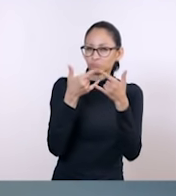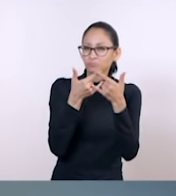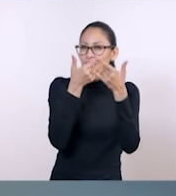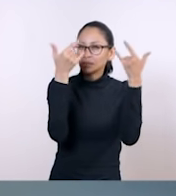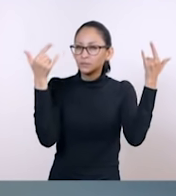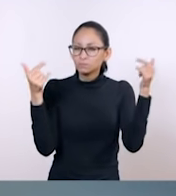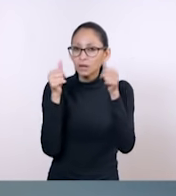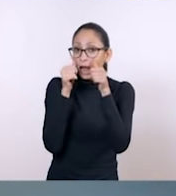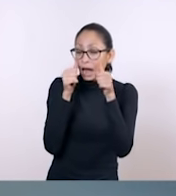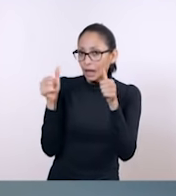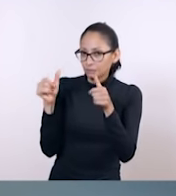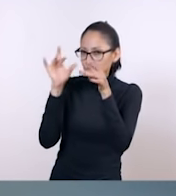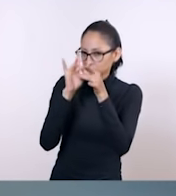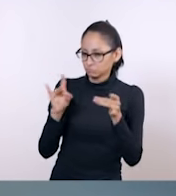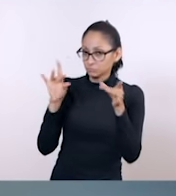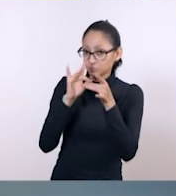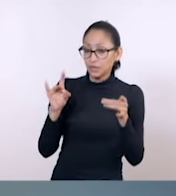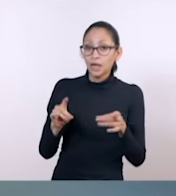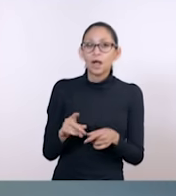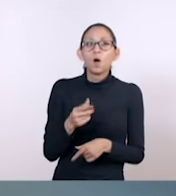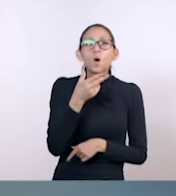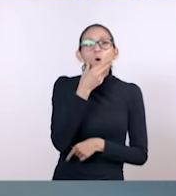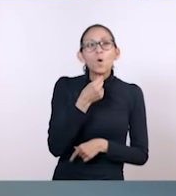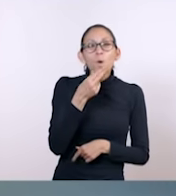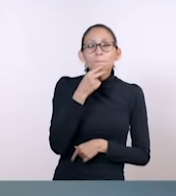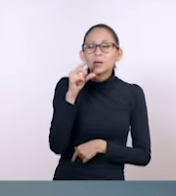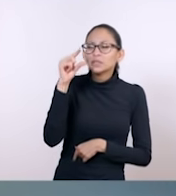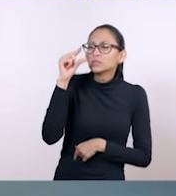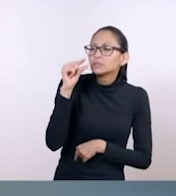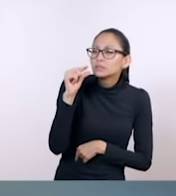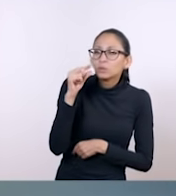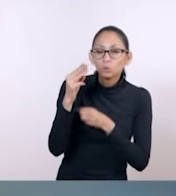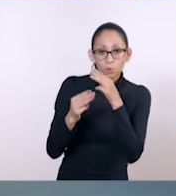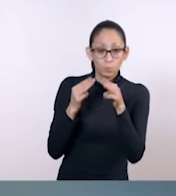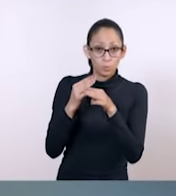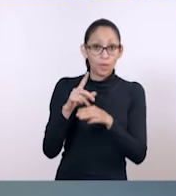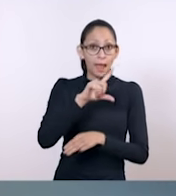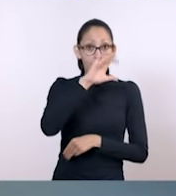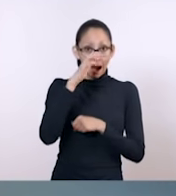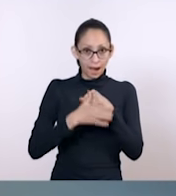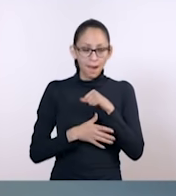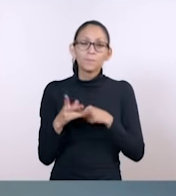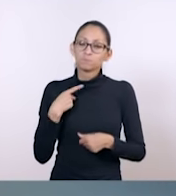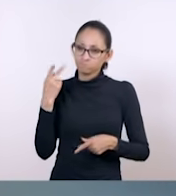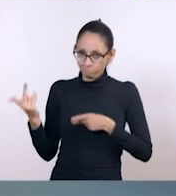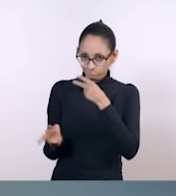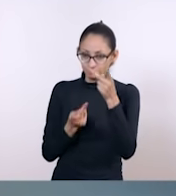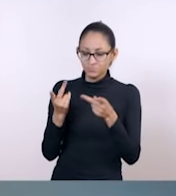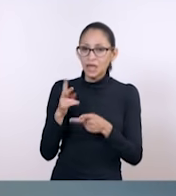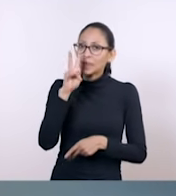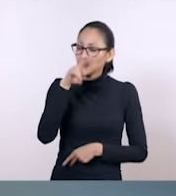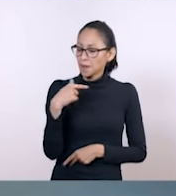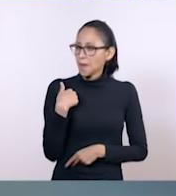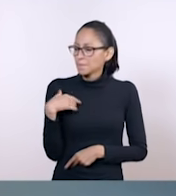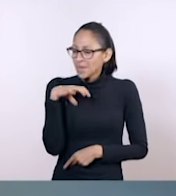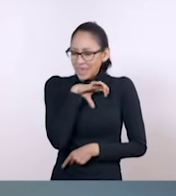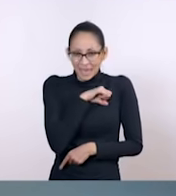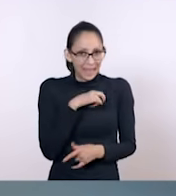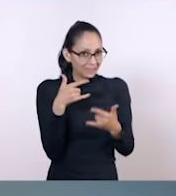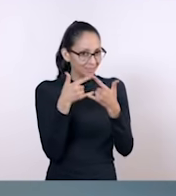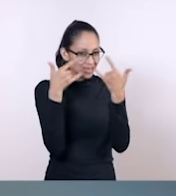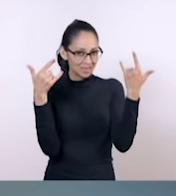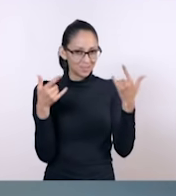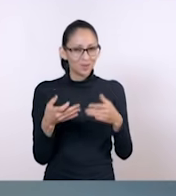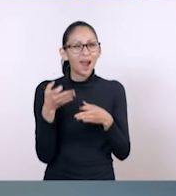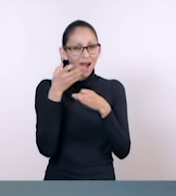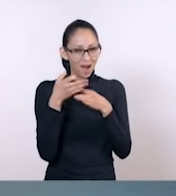más chiquito del mundo y después haremos algunas preguntas. ¿Cómo ves? Me parece muy bien. Ya sabes que me encantan las historias. Pues